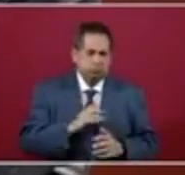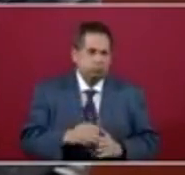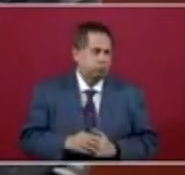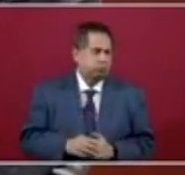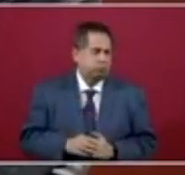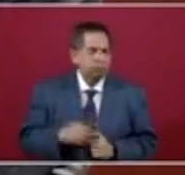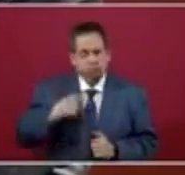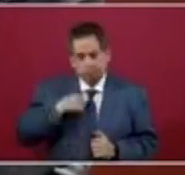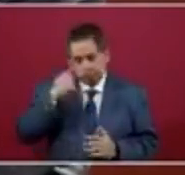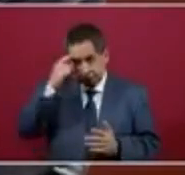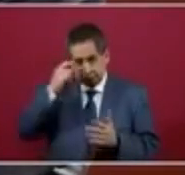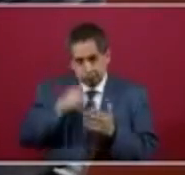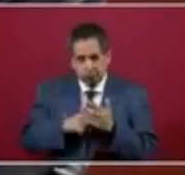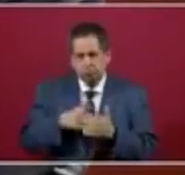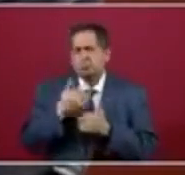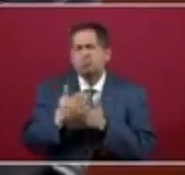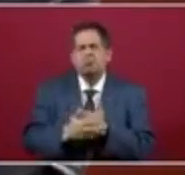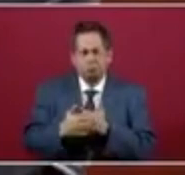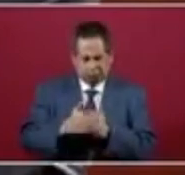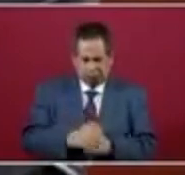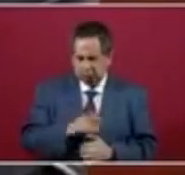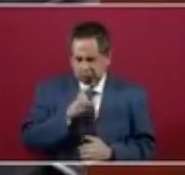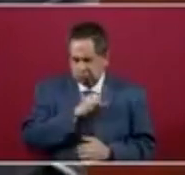creo que esto se va a lograr.